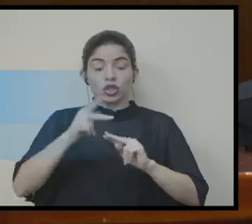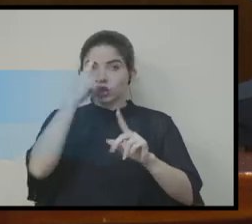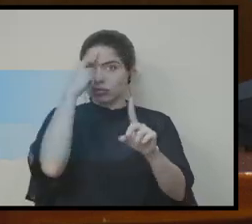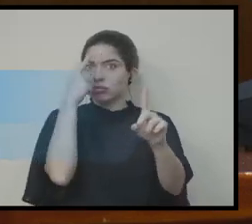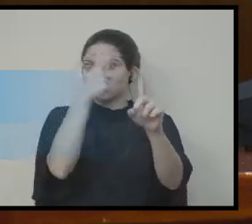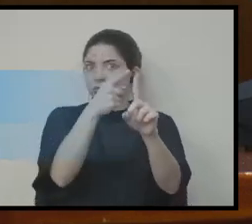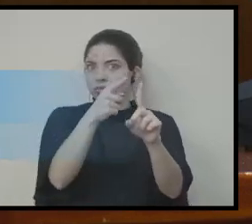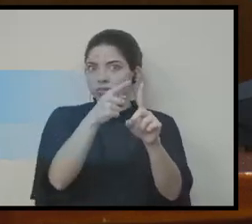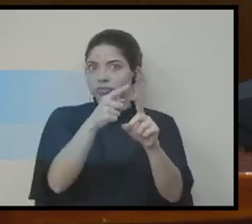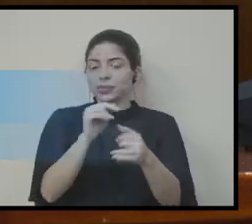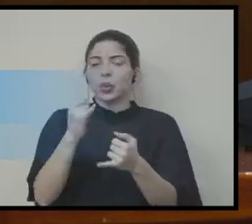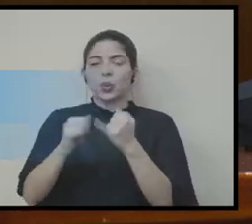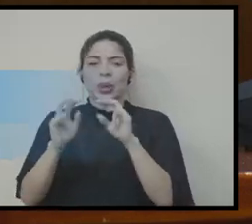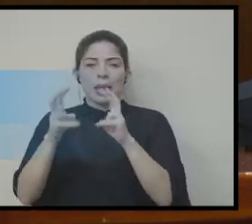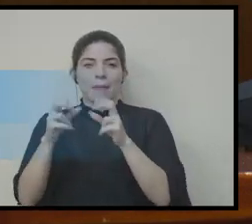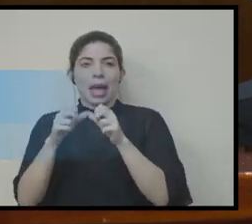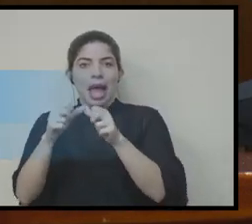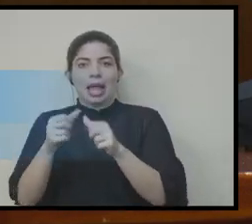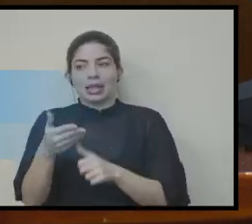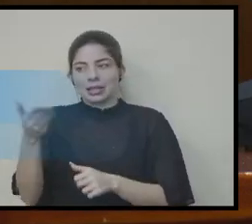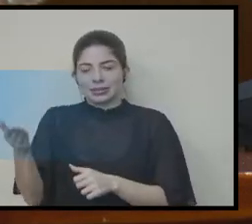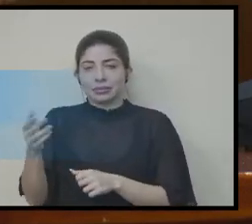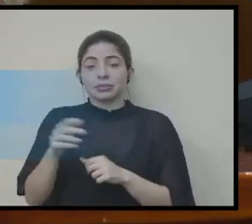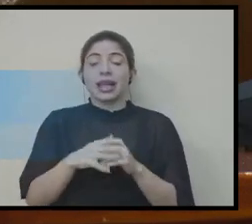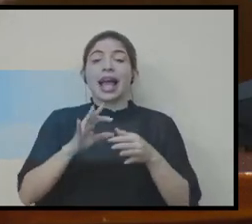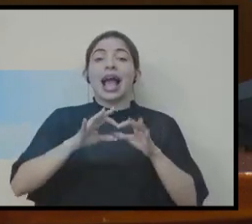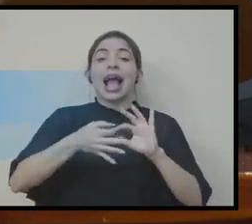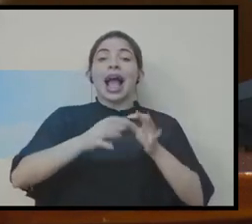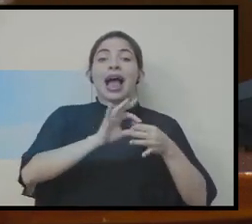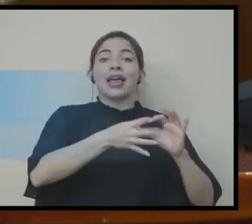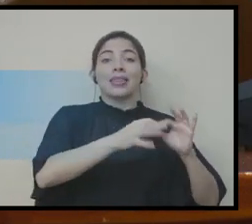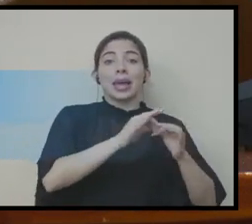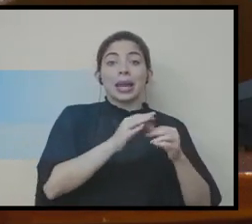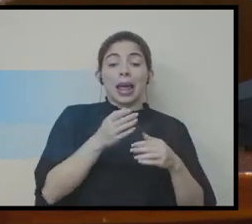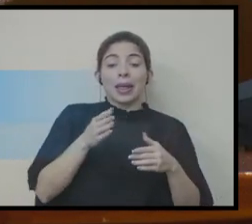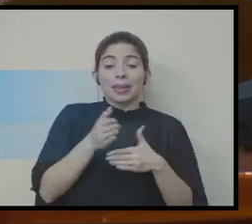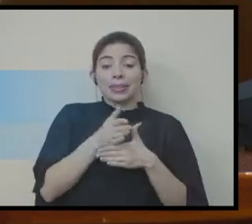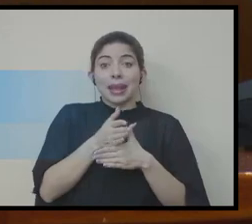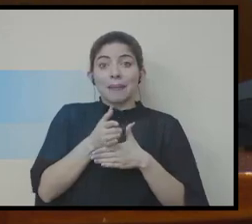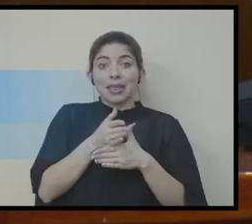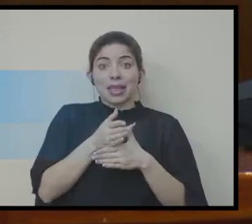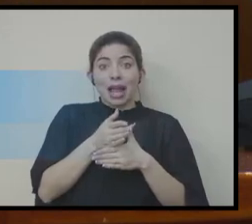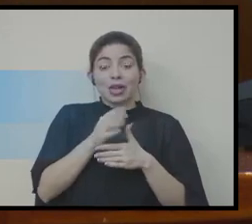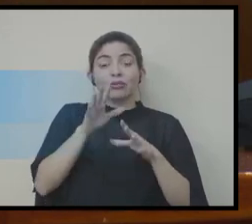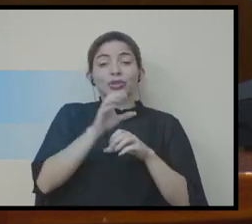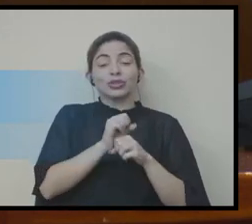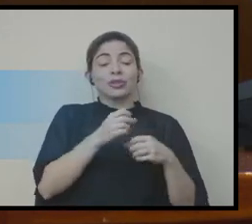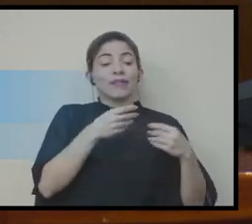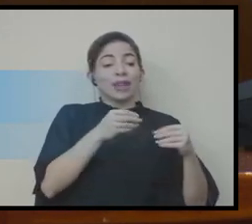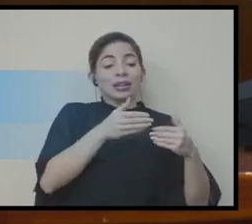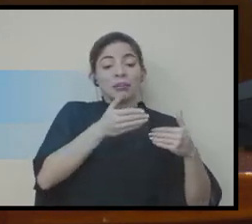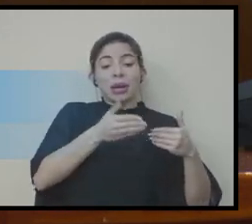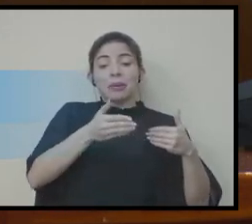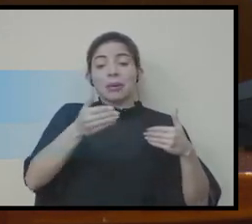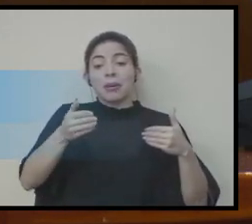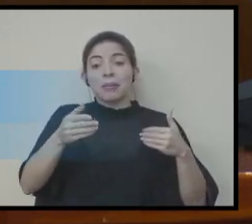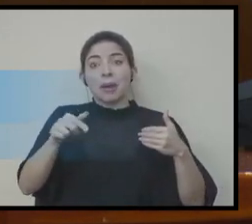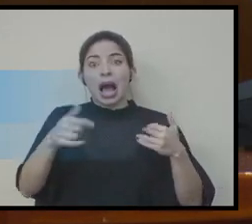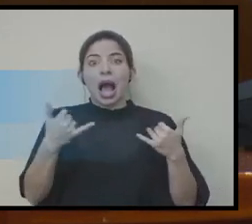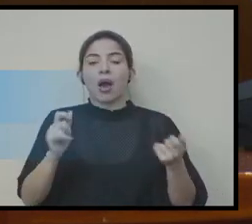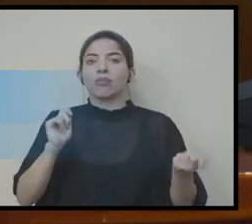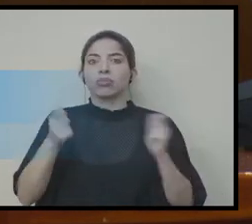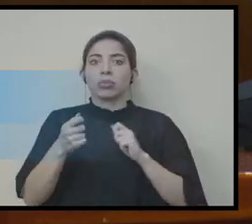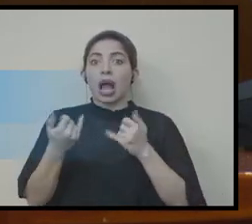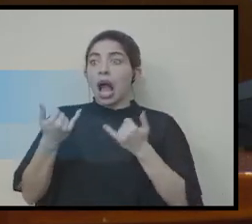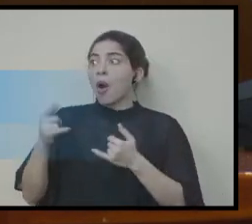eso. Un último tema antes de seguir con ellos. La cadena de intermediación cambió por completo. ¿Por qué? Porque ahora usted me puede mandar mi